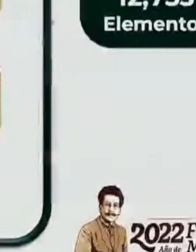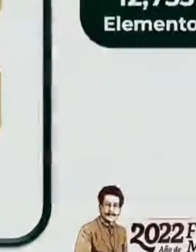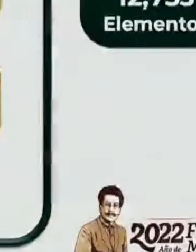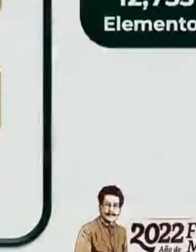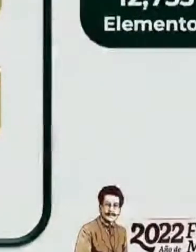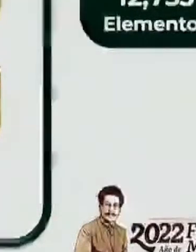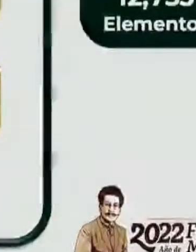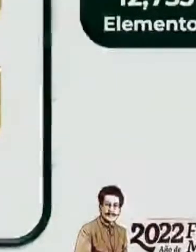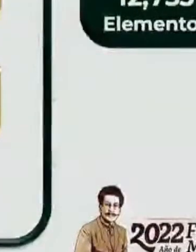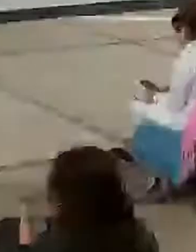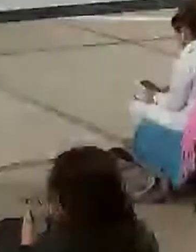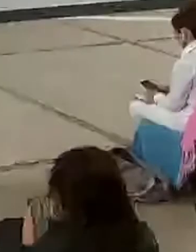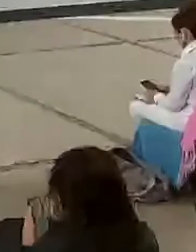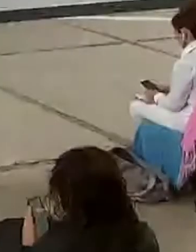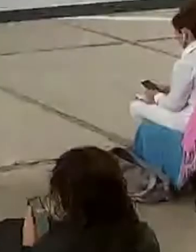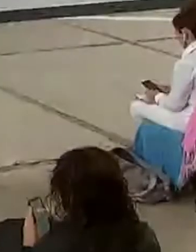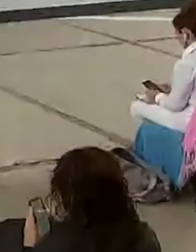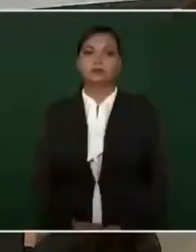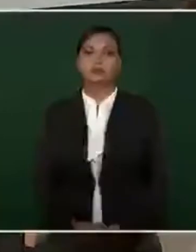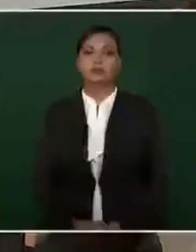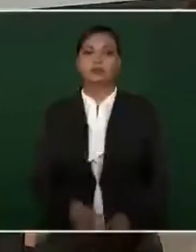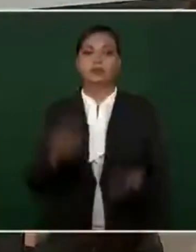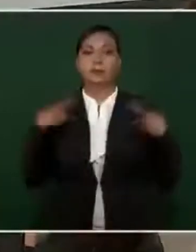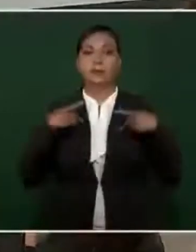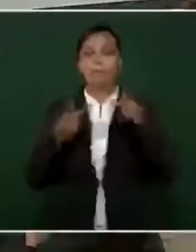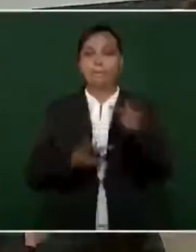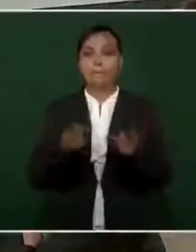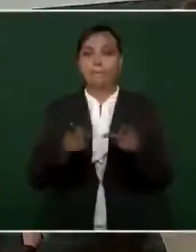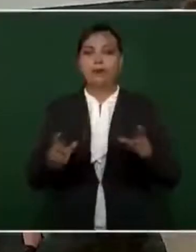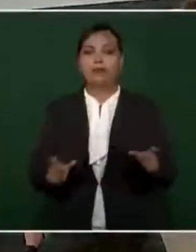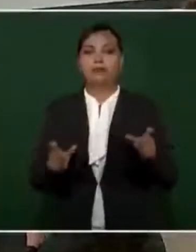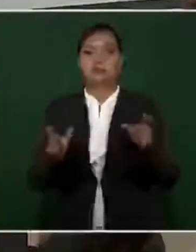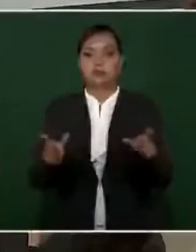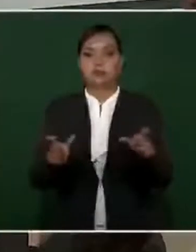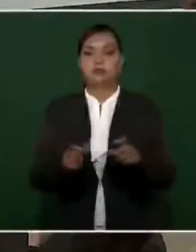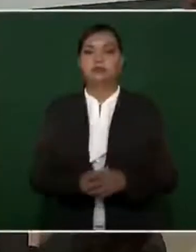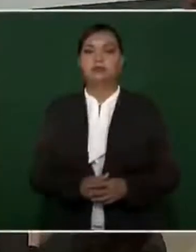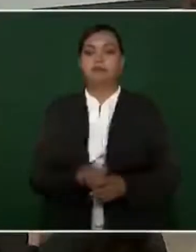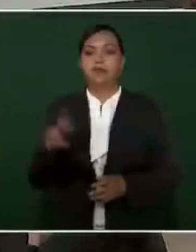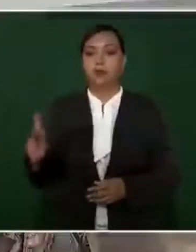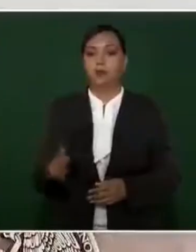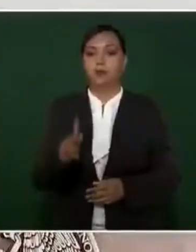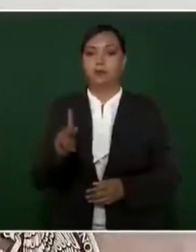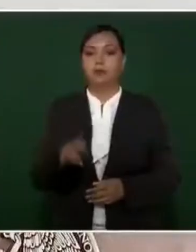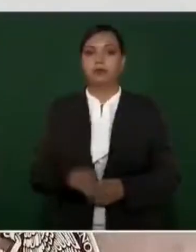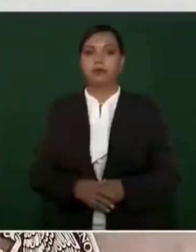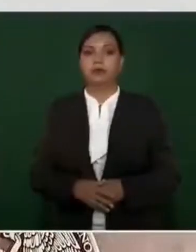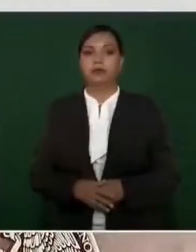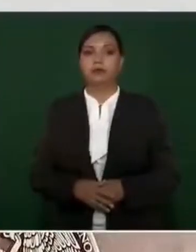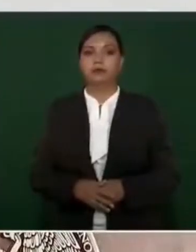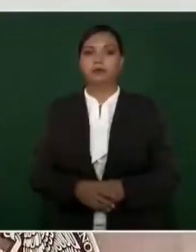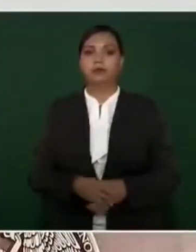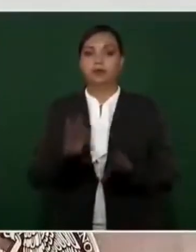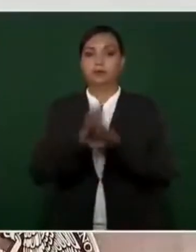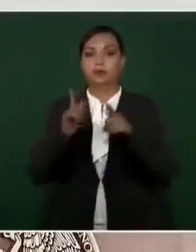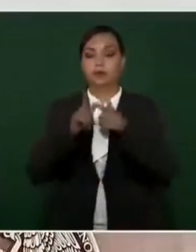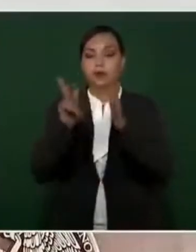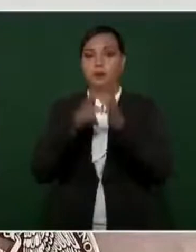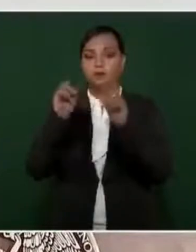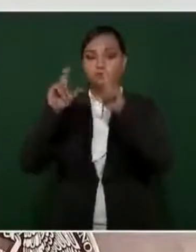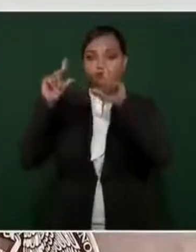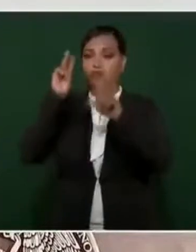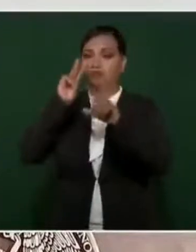12.753 elementos participando en la seguridad pública. La siguiente, por favor. Todos